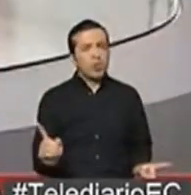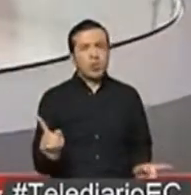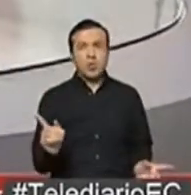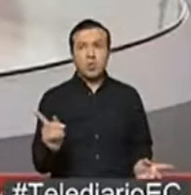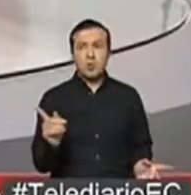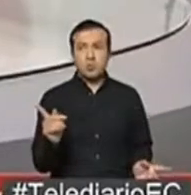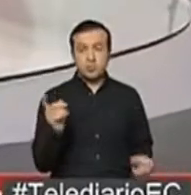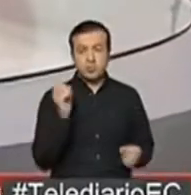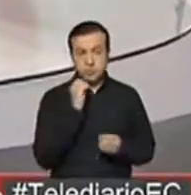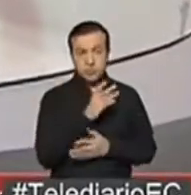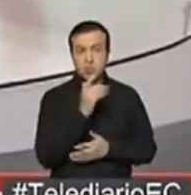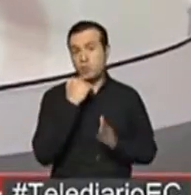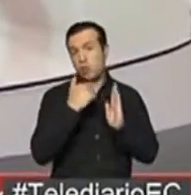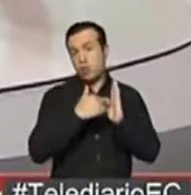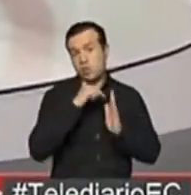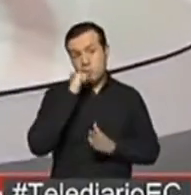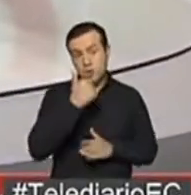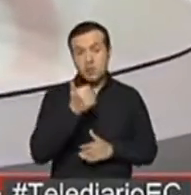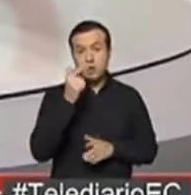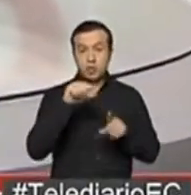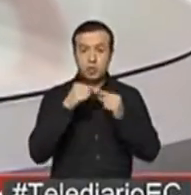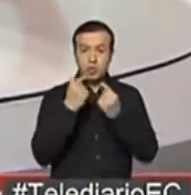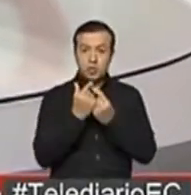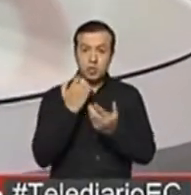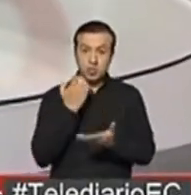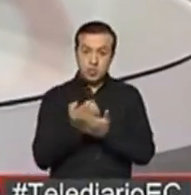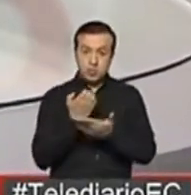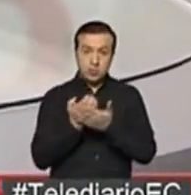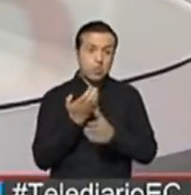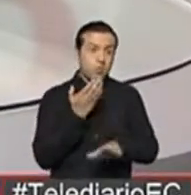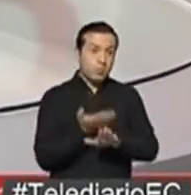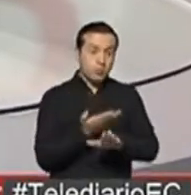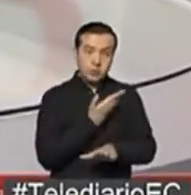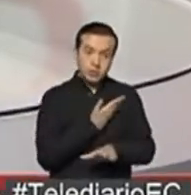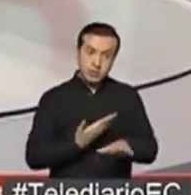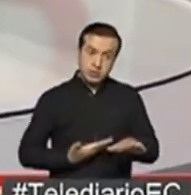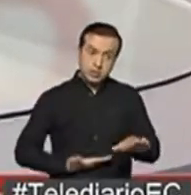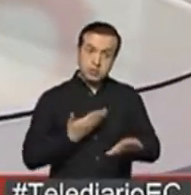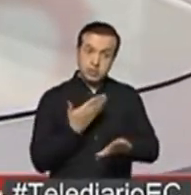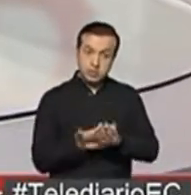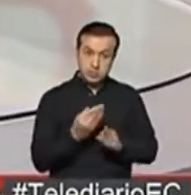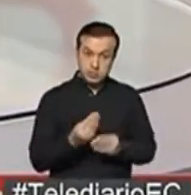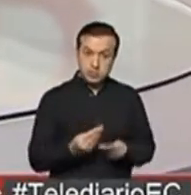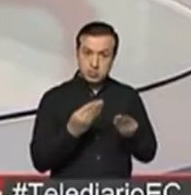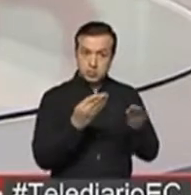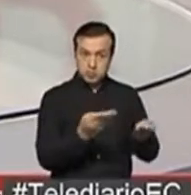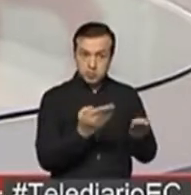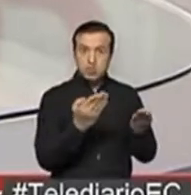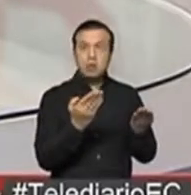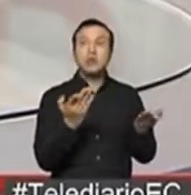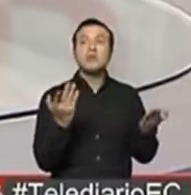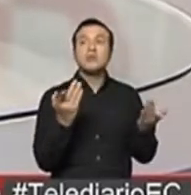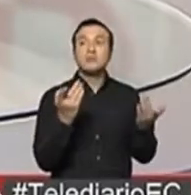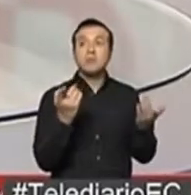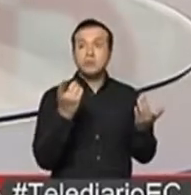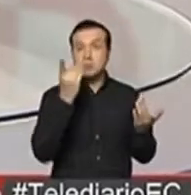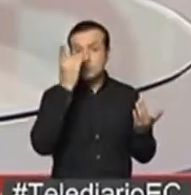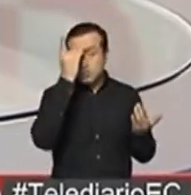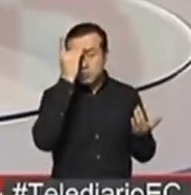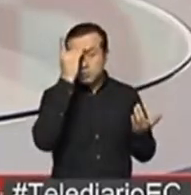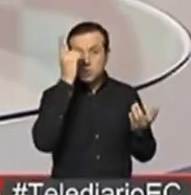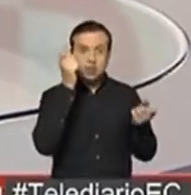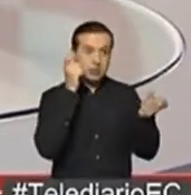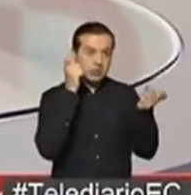mediática porque si mañana el colegio de economistas propone al presidente de la república para racionalizar la deuda